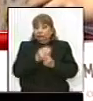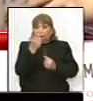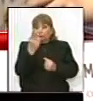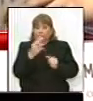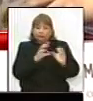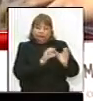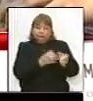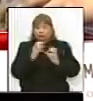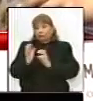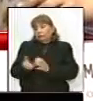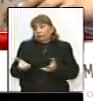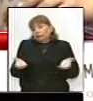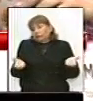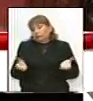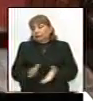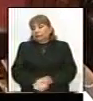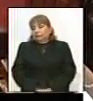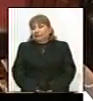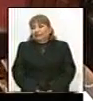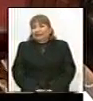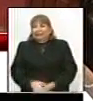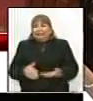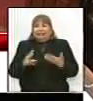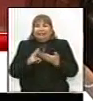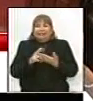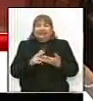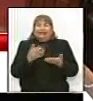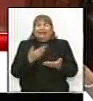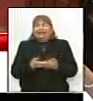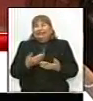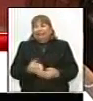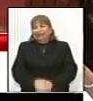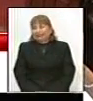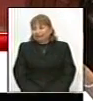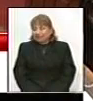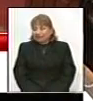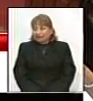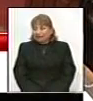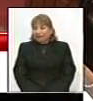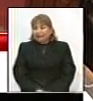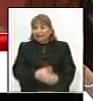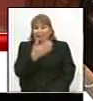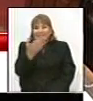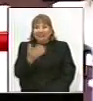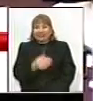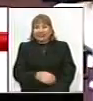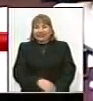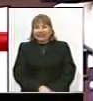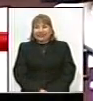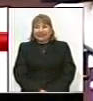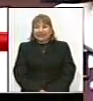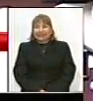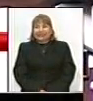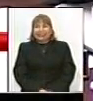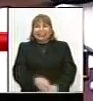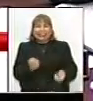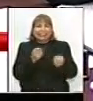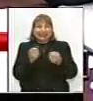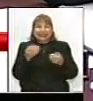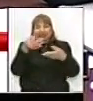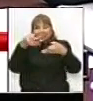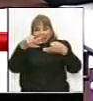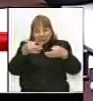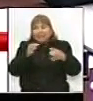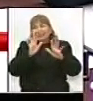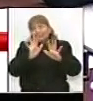cámaras. Presidenta, están pidiendo otras interrupciones, sí, precisiones. Usted tiene la realmente la conducción estamos de la... haciendo. Sí,